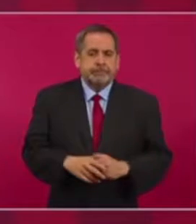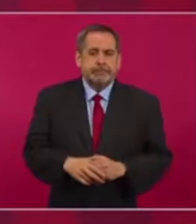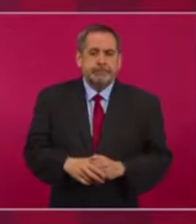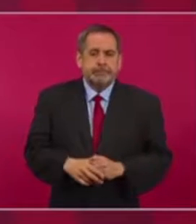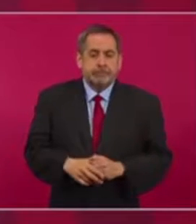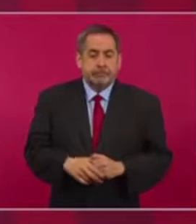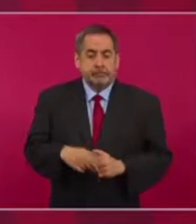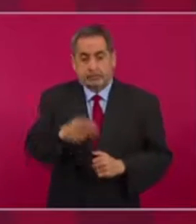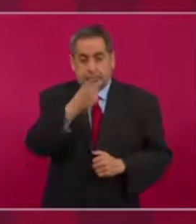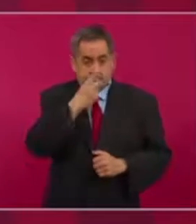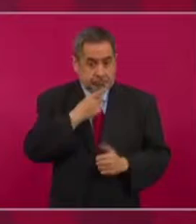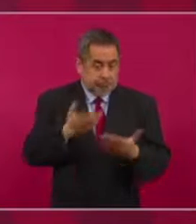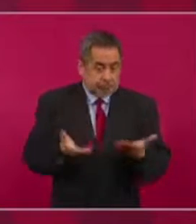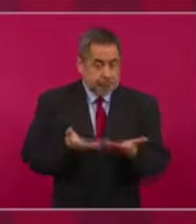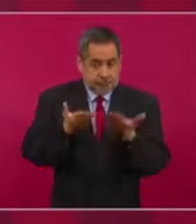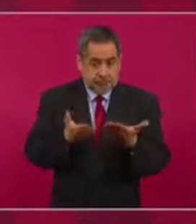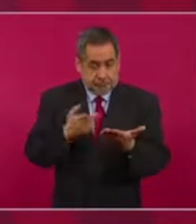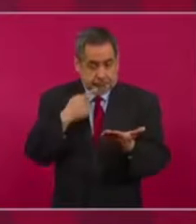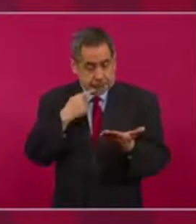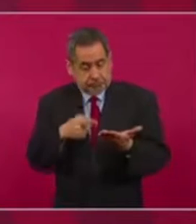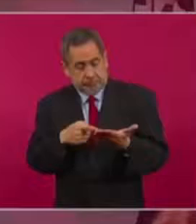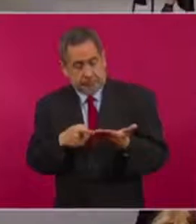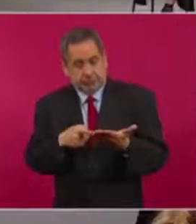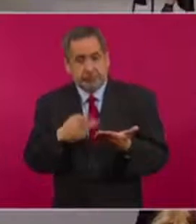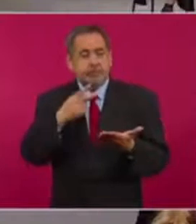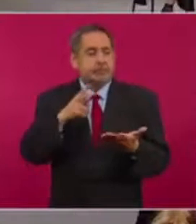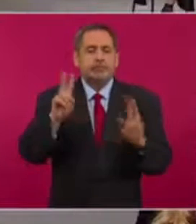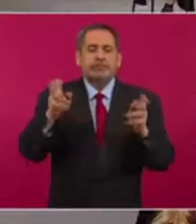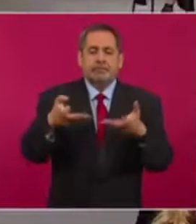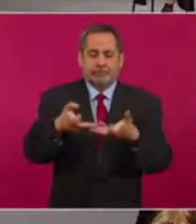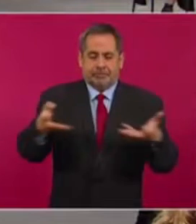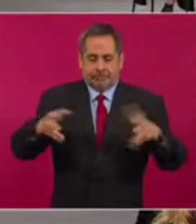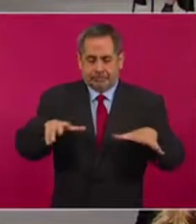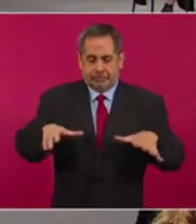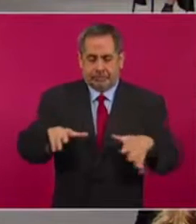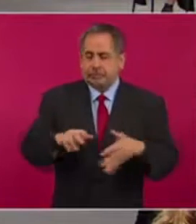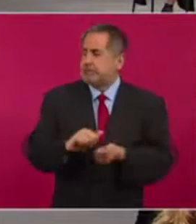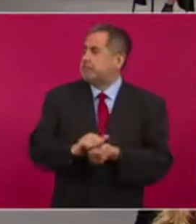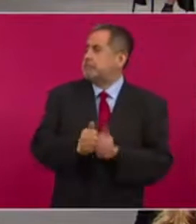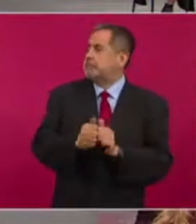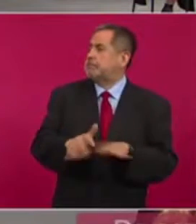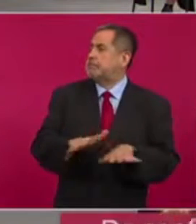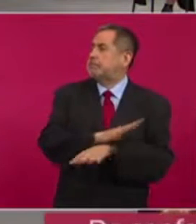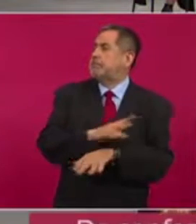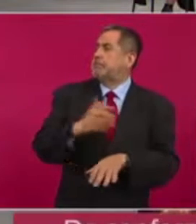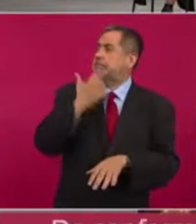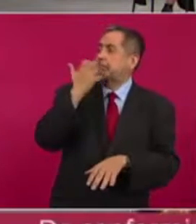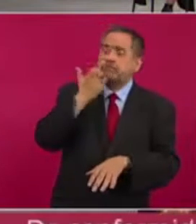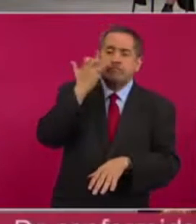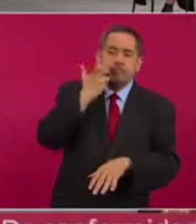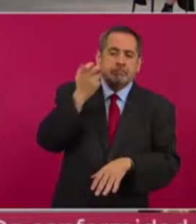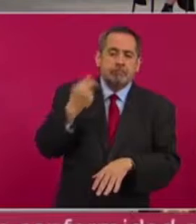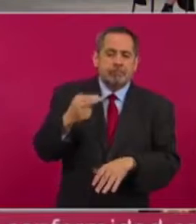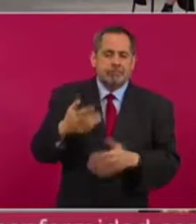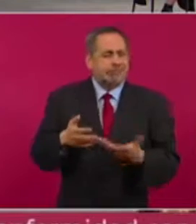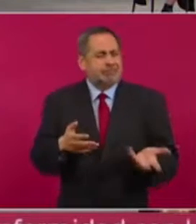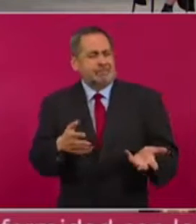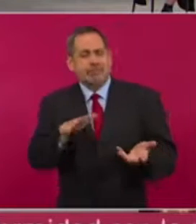Lo que tú estás planteando de el uso del suelo en toda la Riviera